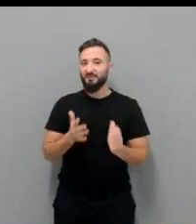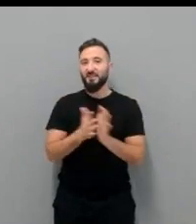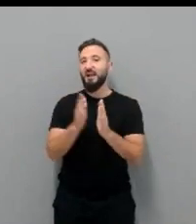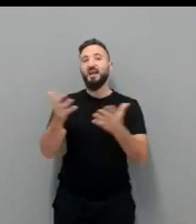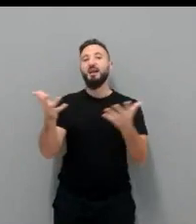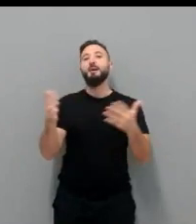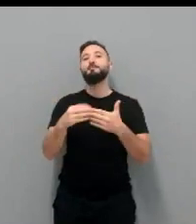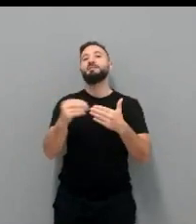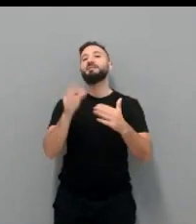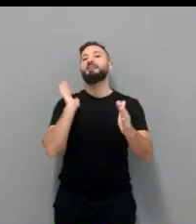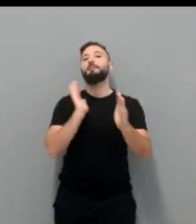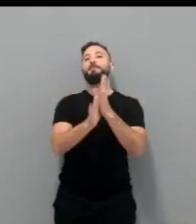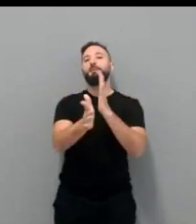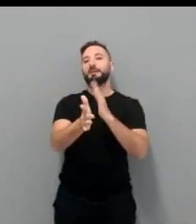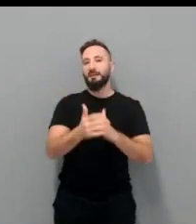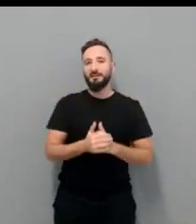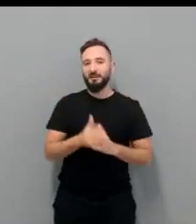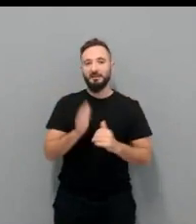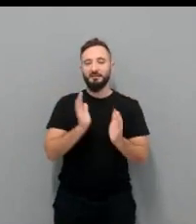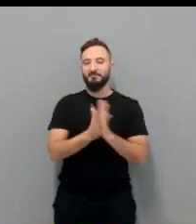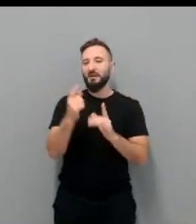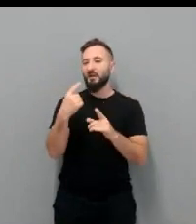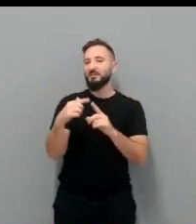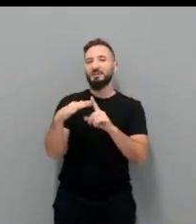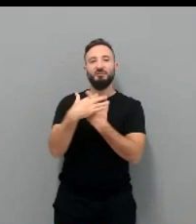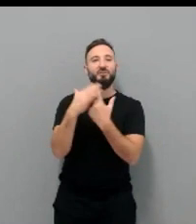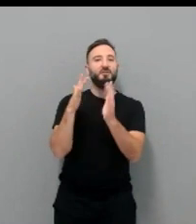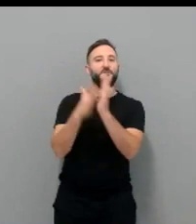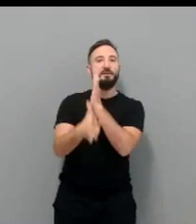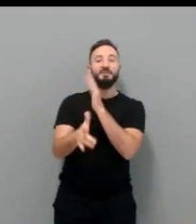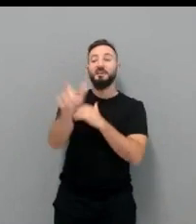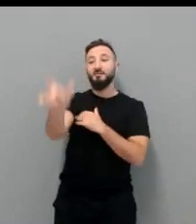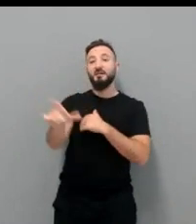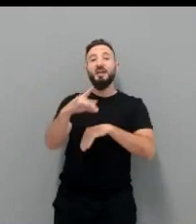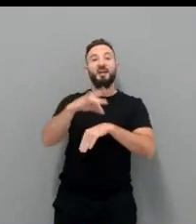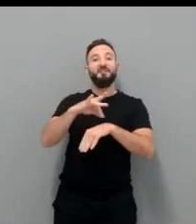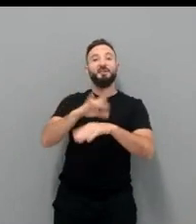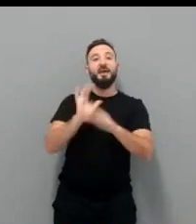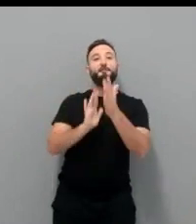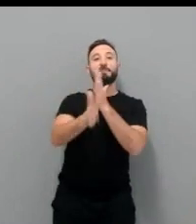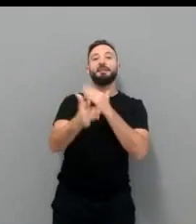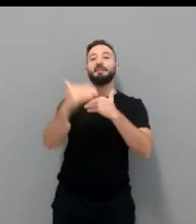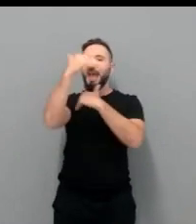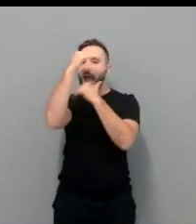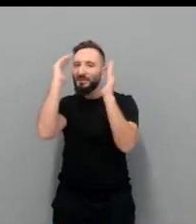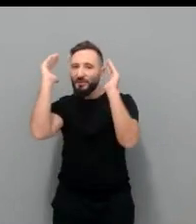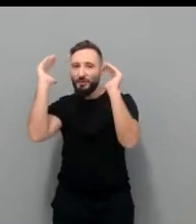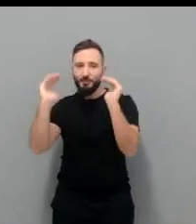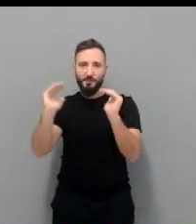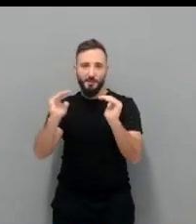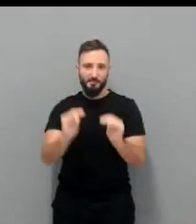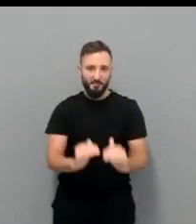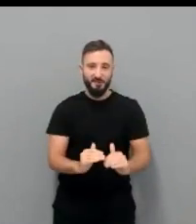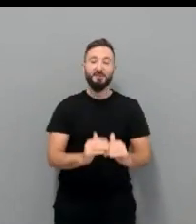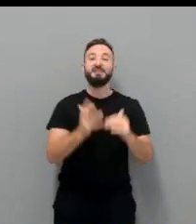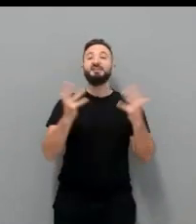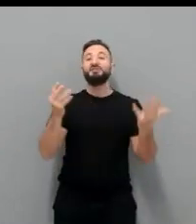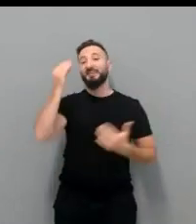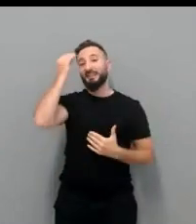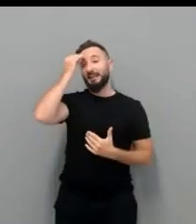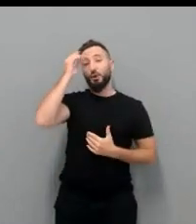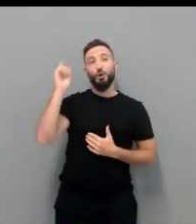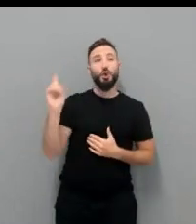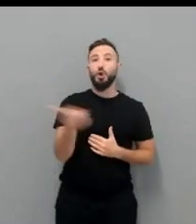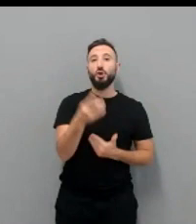permanentes, ¿no? O son casos permanentes y esa patología permanente pues ya no se atiende tanto. Entonces creo que debemos colaborar